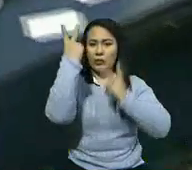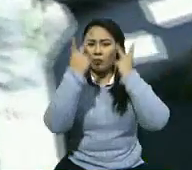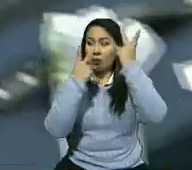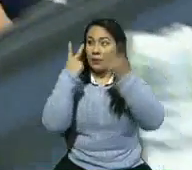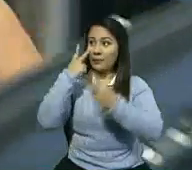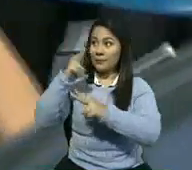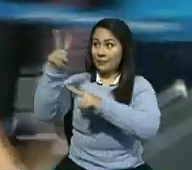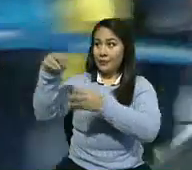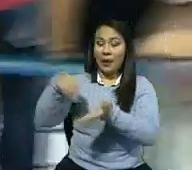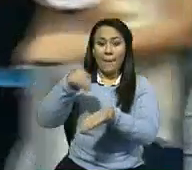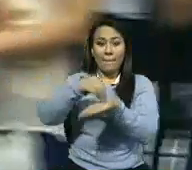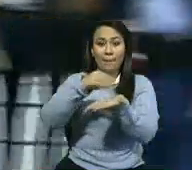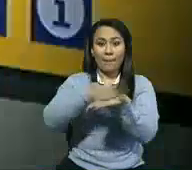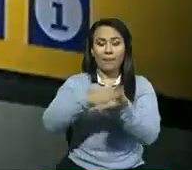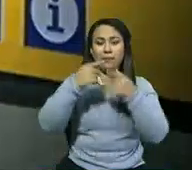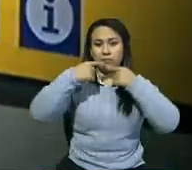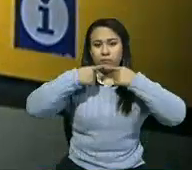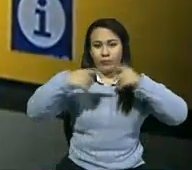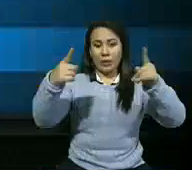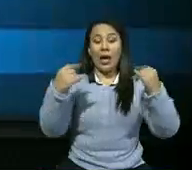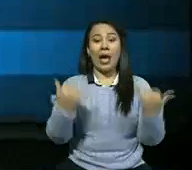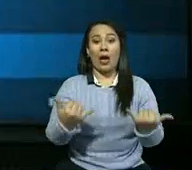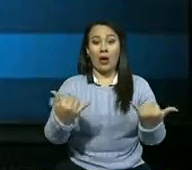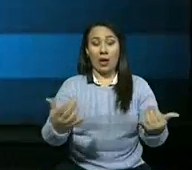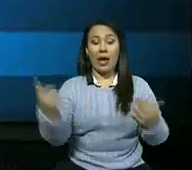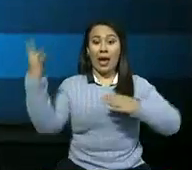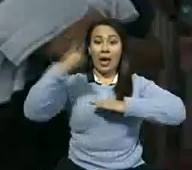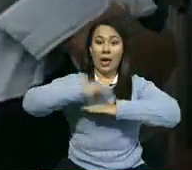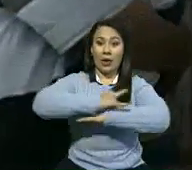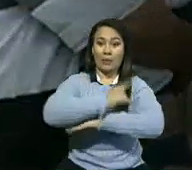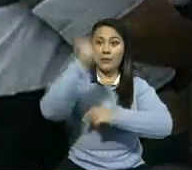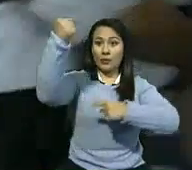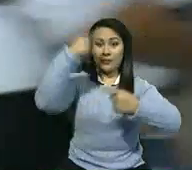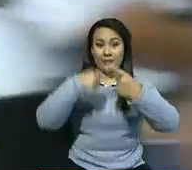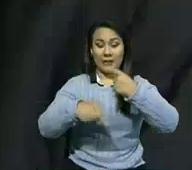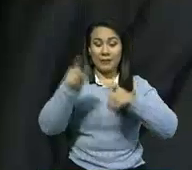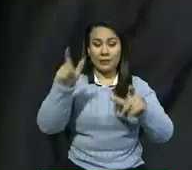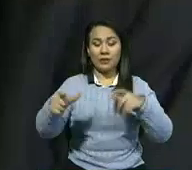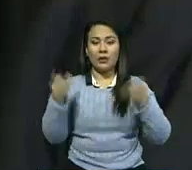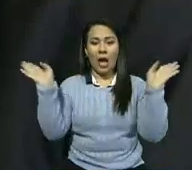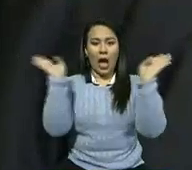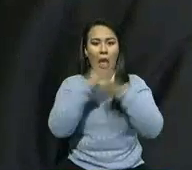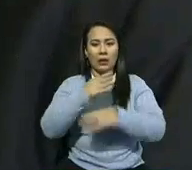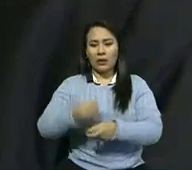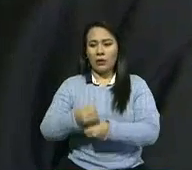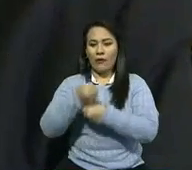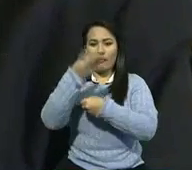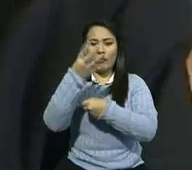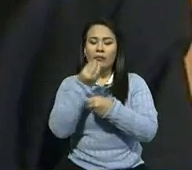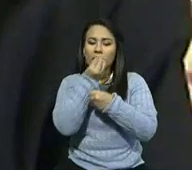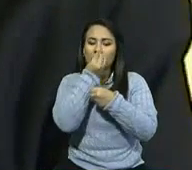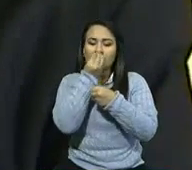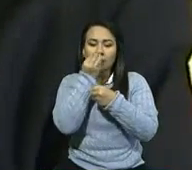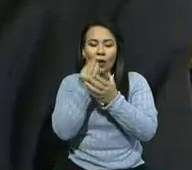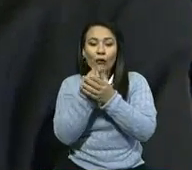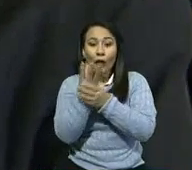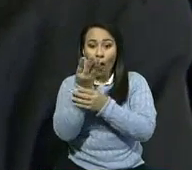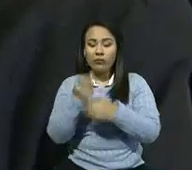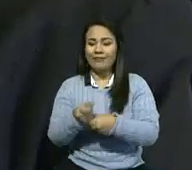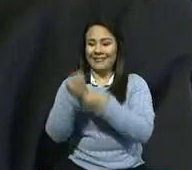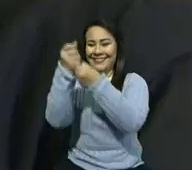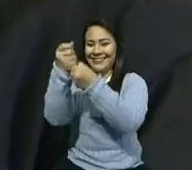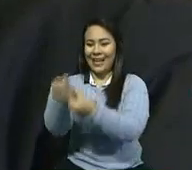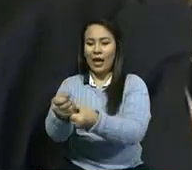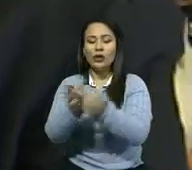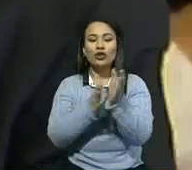las activaciones en el aeropuerto José Joaquín Dolmedo con la llegada de turistas extranjeros. Es recibir a los turistas con una rosa, con un chocolate,